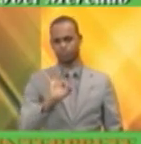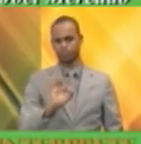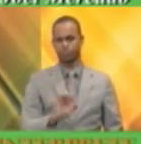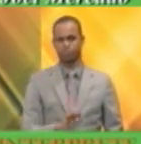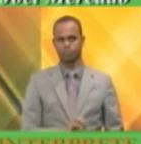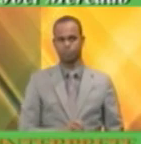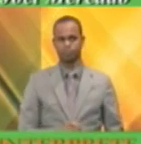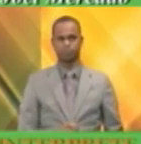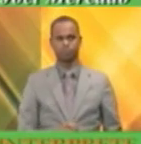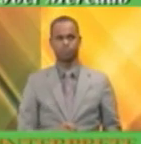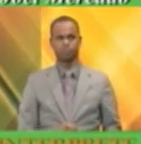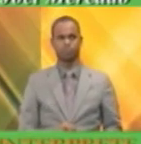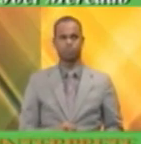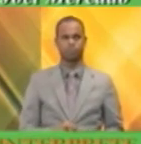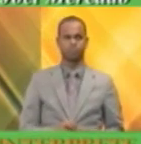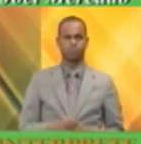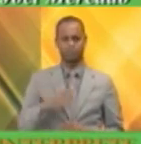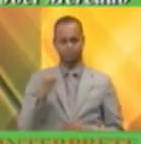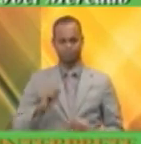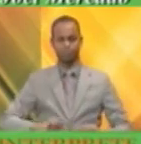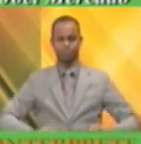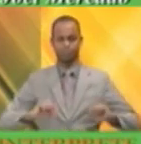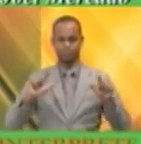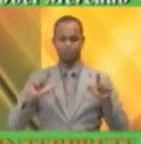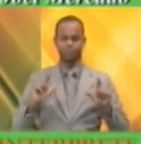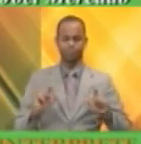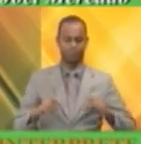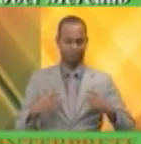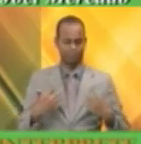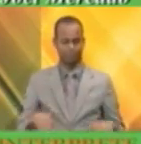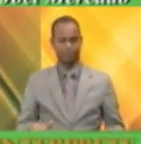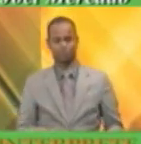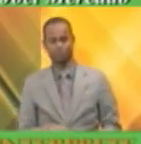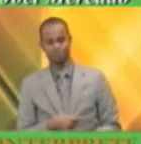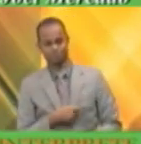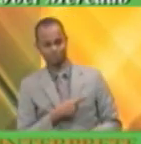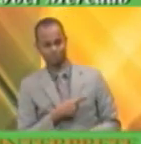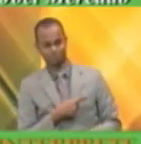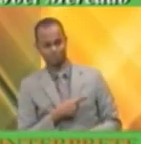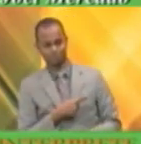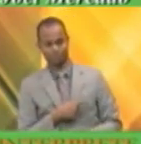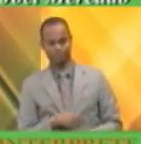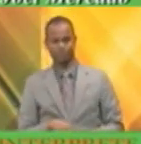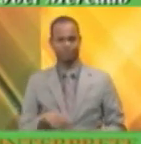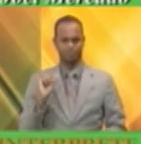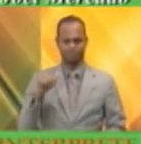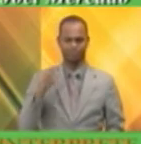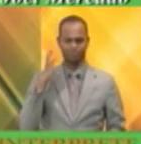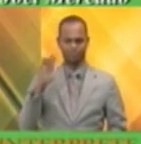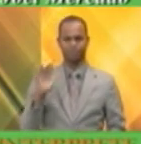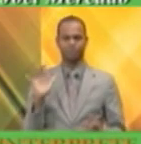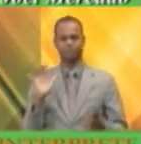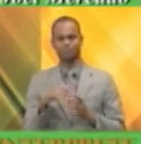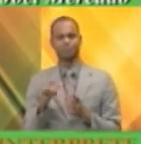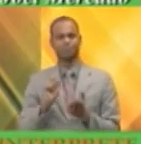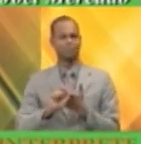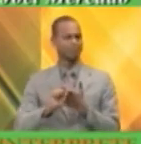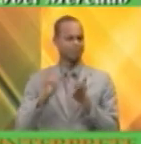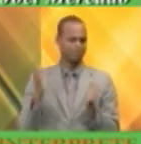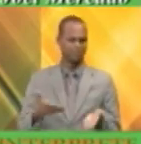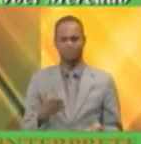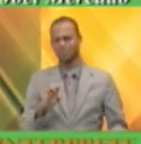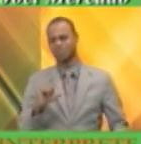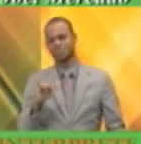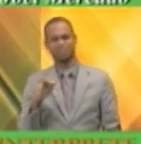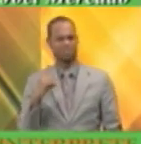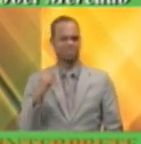809-683-0189. Pongan el teléfono ahí. Sí, señor. Ese es el teléfono. ¿Y con quién van a hablar ahí? Contigo, bienvenido. Bueno, ahí está la secretaria o con cualquiera